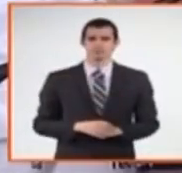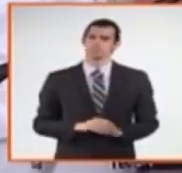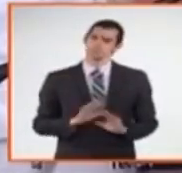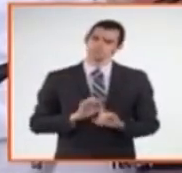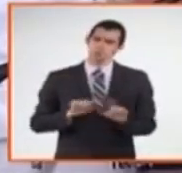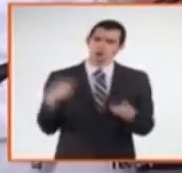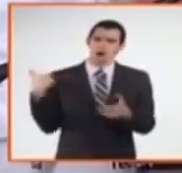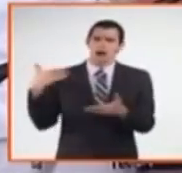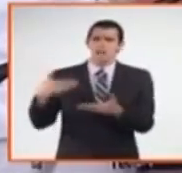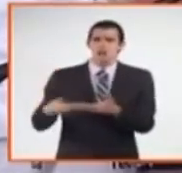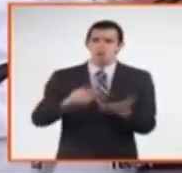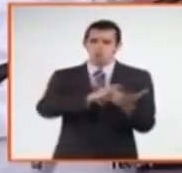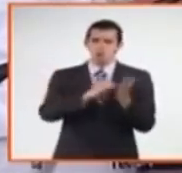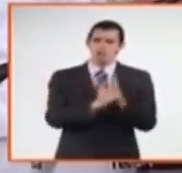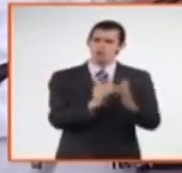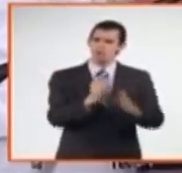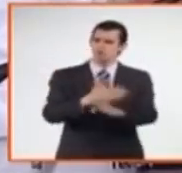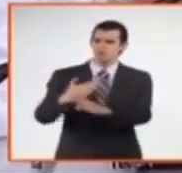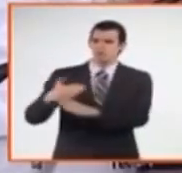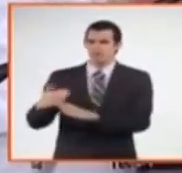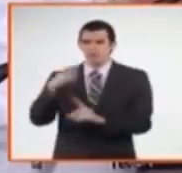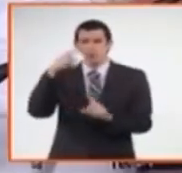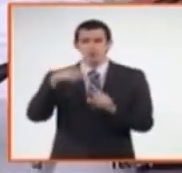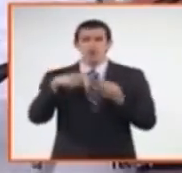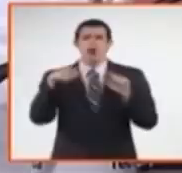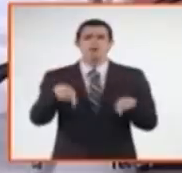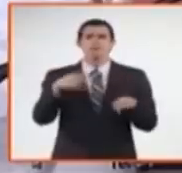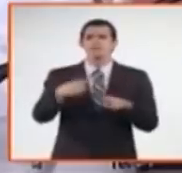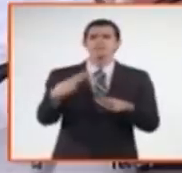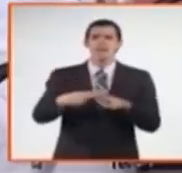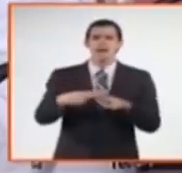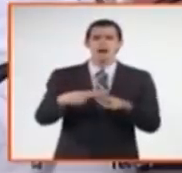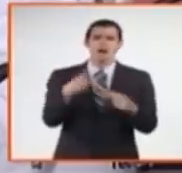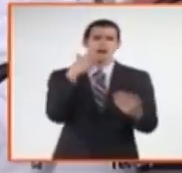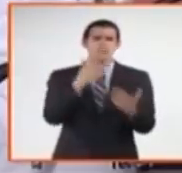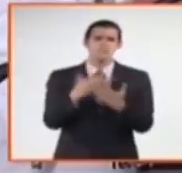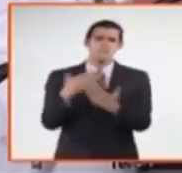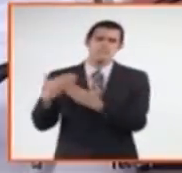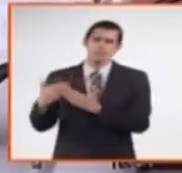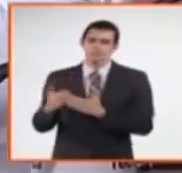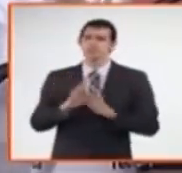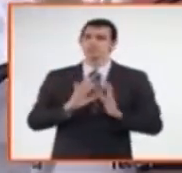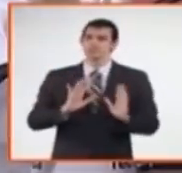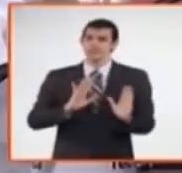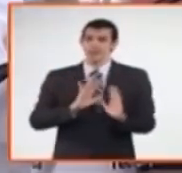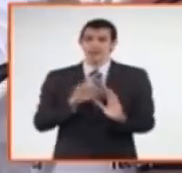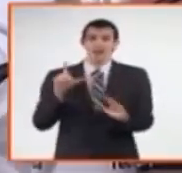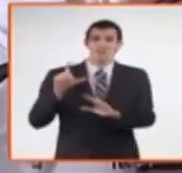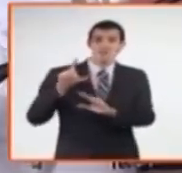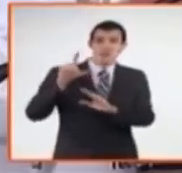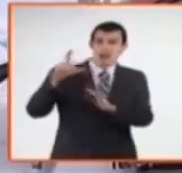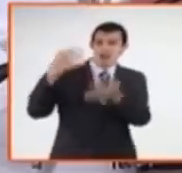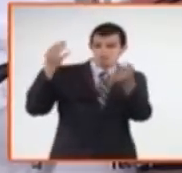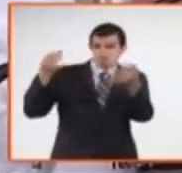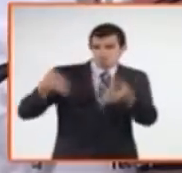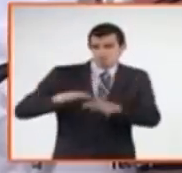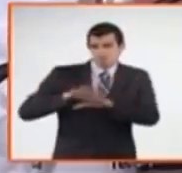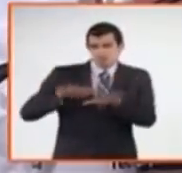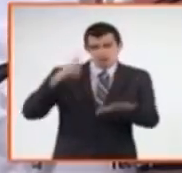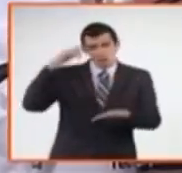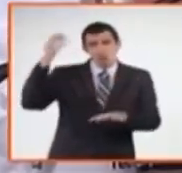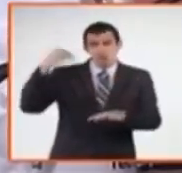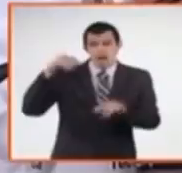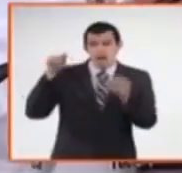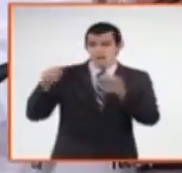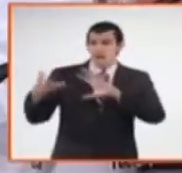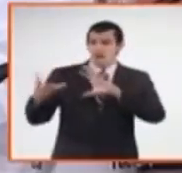momento que completemos la vacunación empecemos entonces ahora escoger una de estas vacunas para reactivar bueno por la pudiéramos empezar